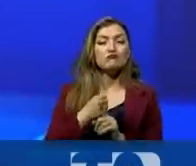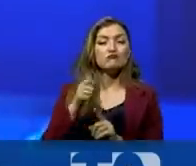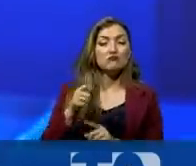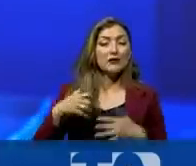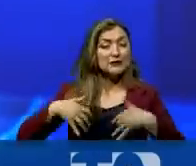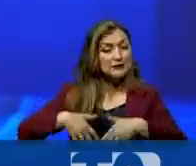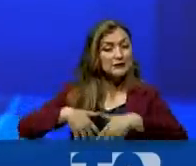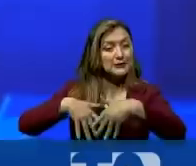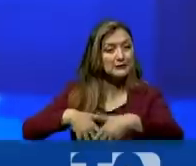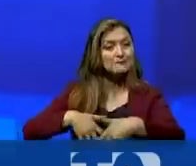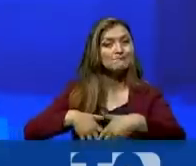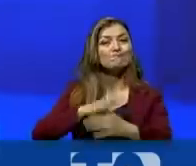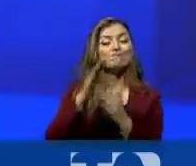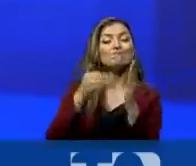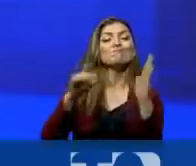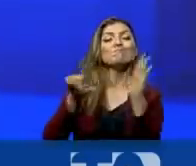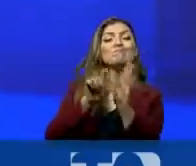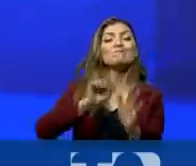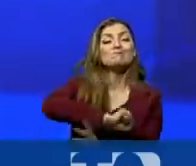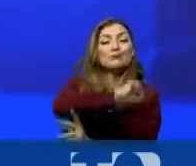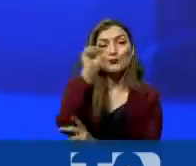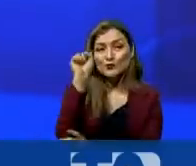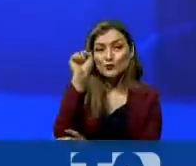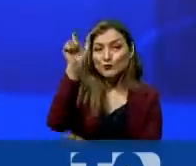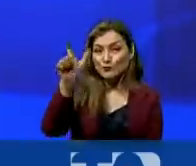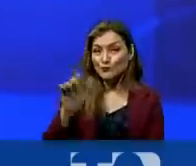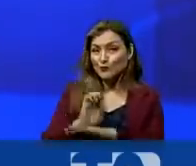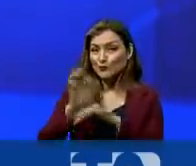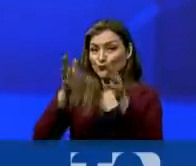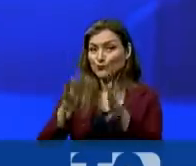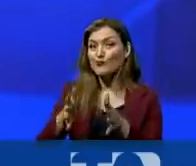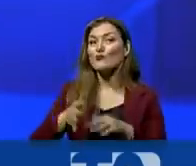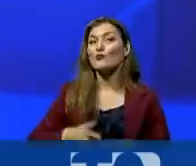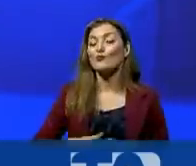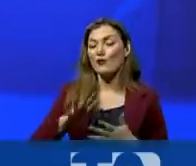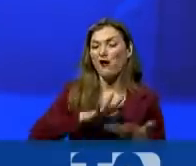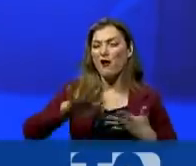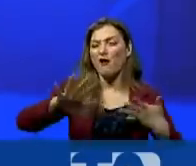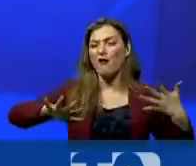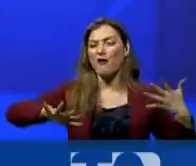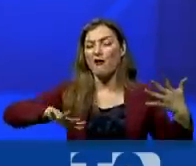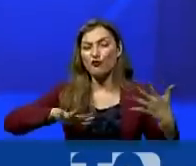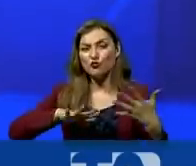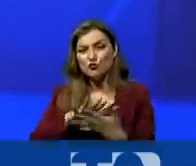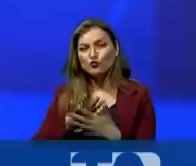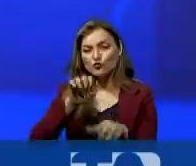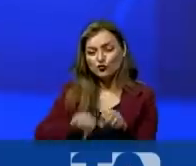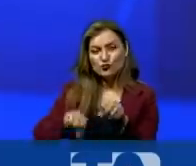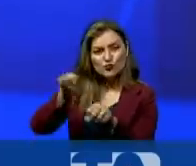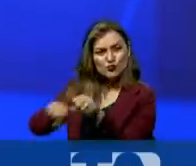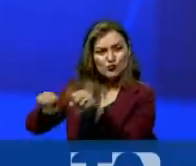protestas que sigan violentando la ley que sigan generando caos o a lo mejor